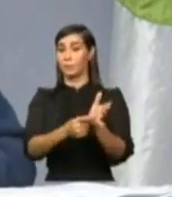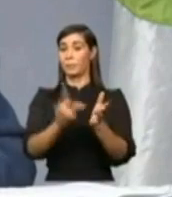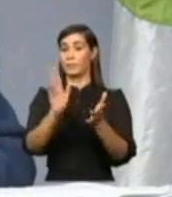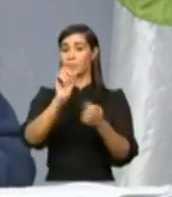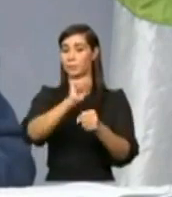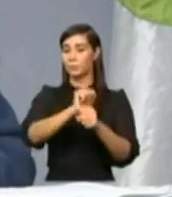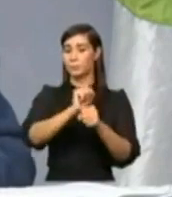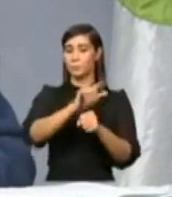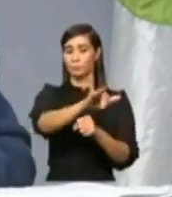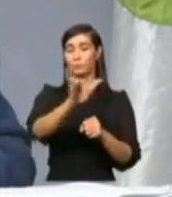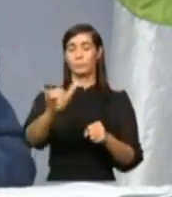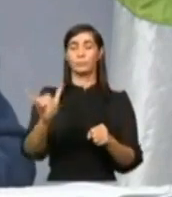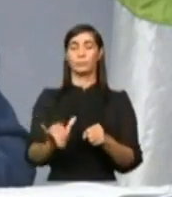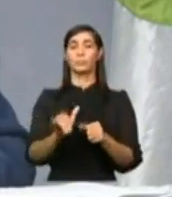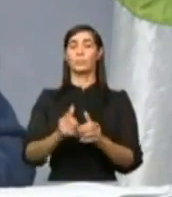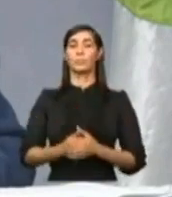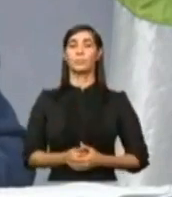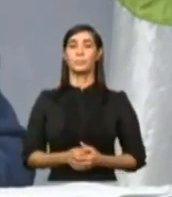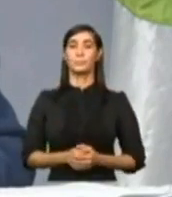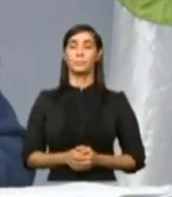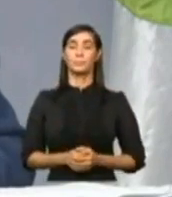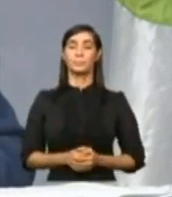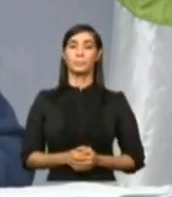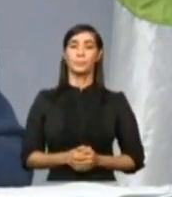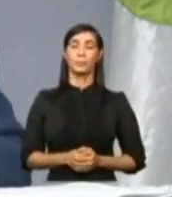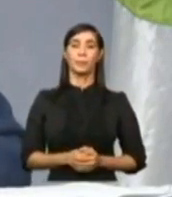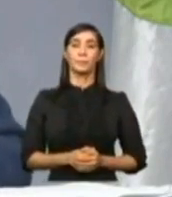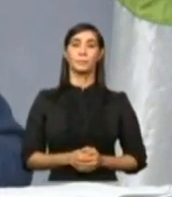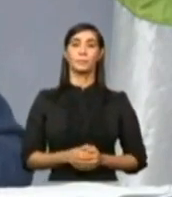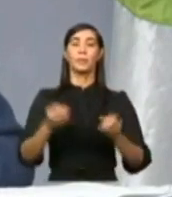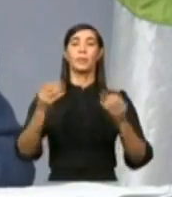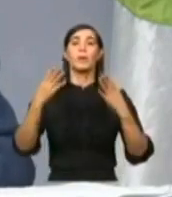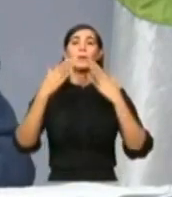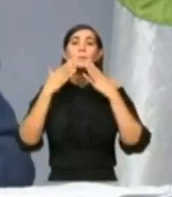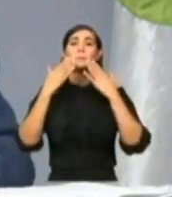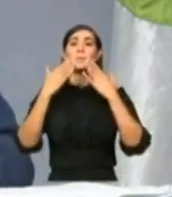estos centros. Muchísimas gracias.